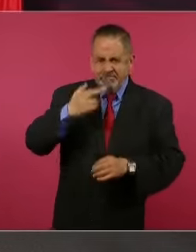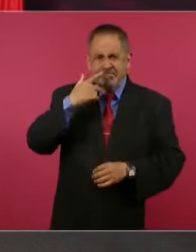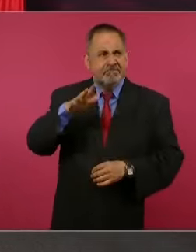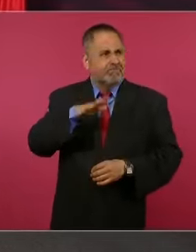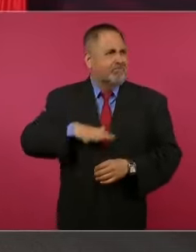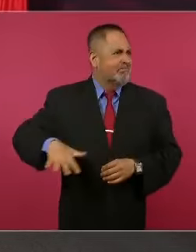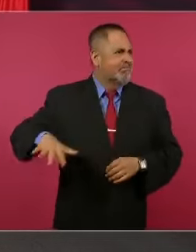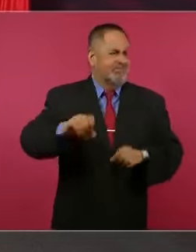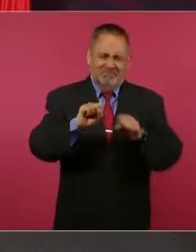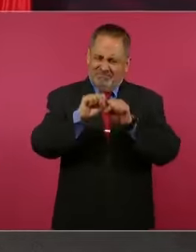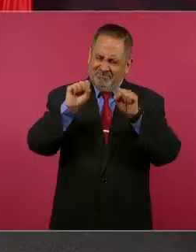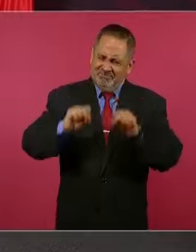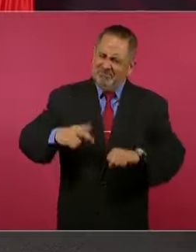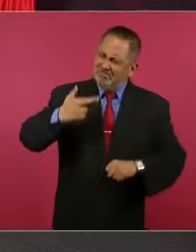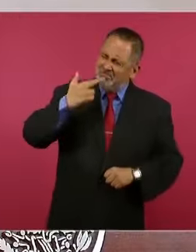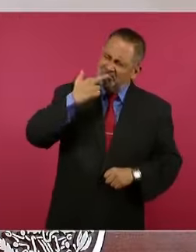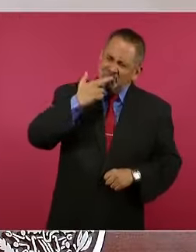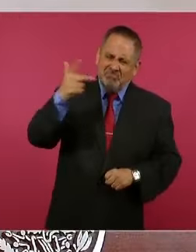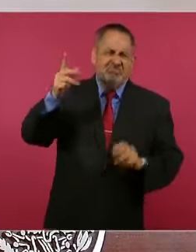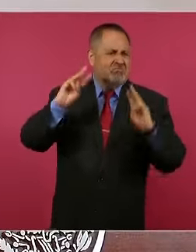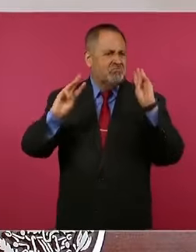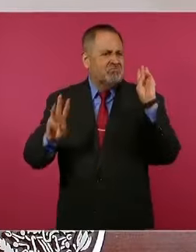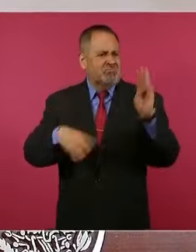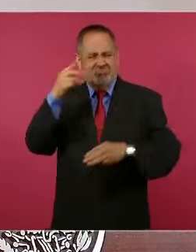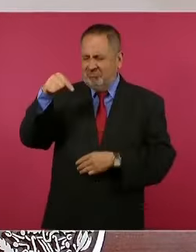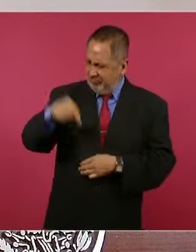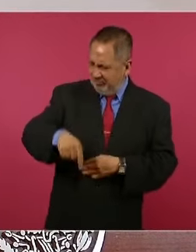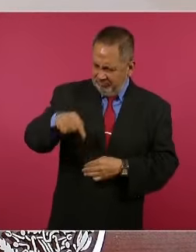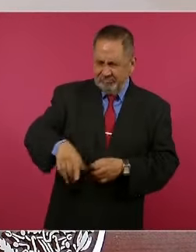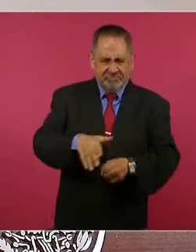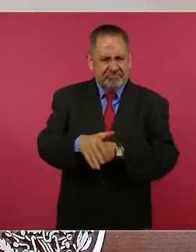sistema de salud pública del